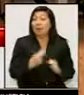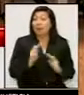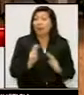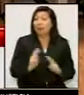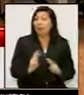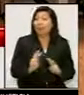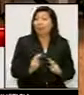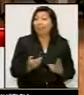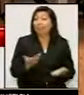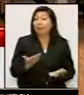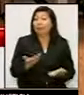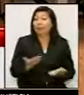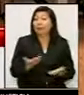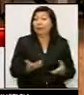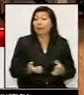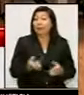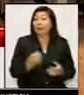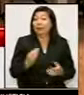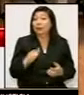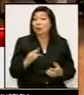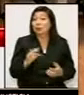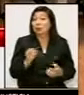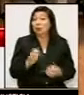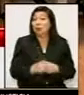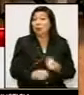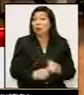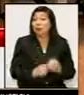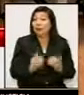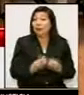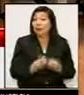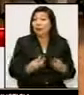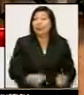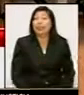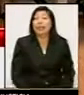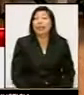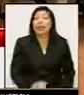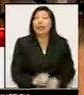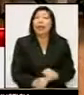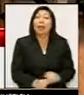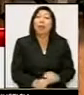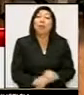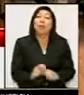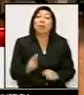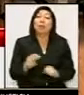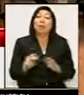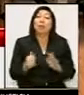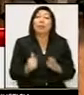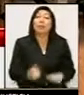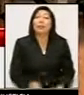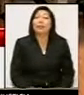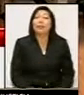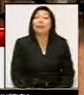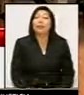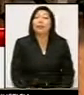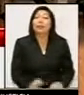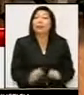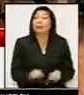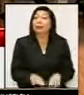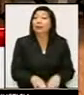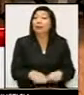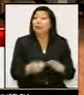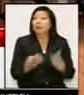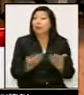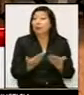de la intervención que estaba realizando el Indecopi hace ya muchos años en esta materia, me parece que fue por el año 2006, y pues sí se abrió el mercado